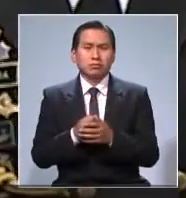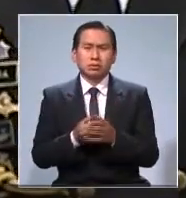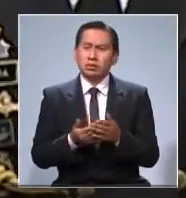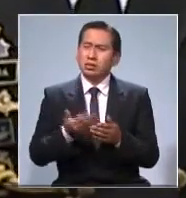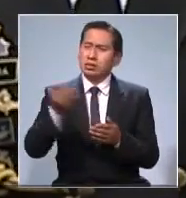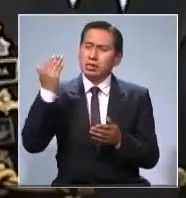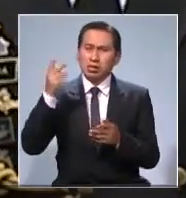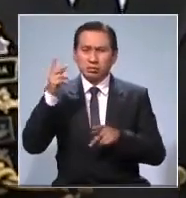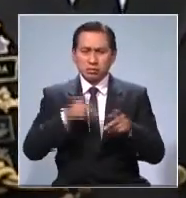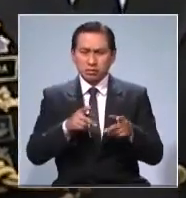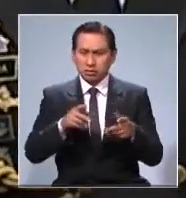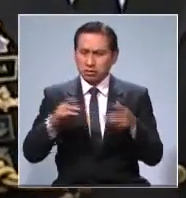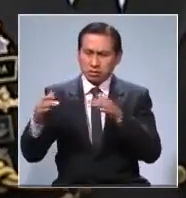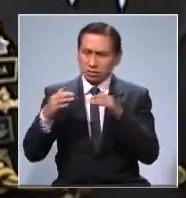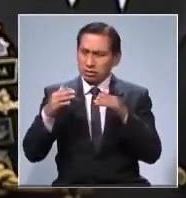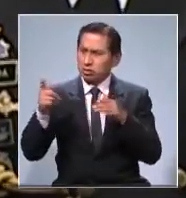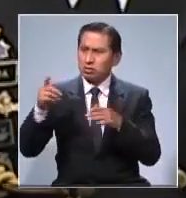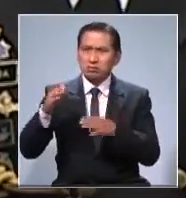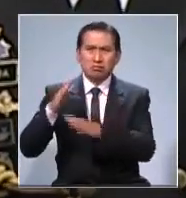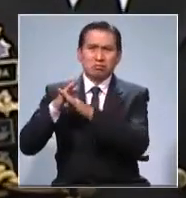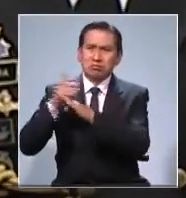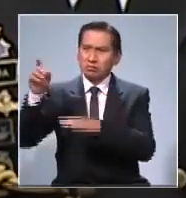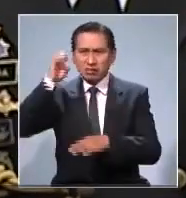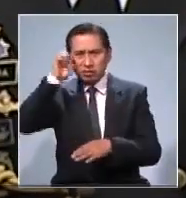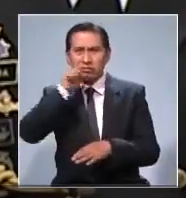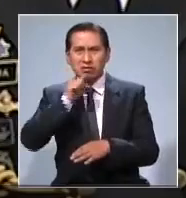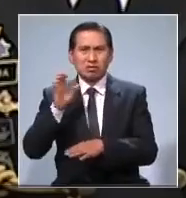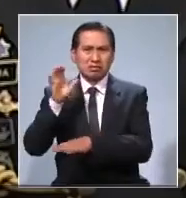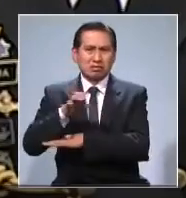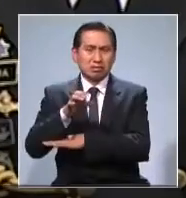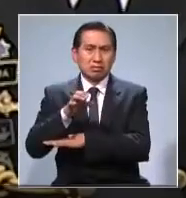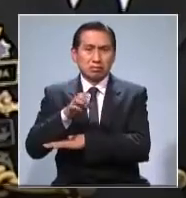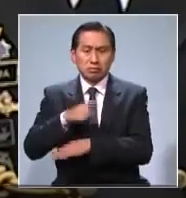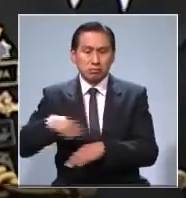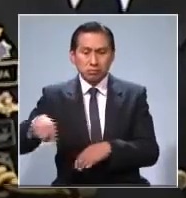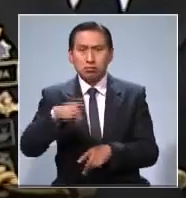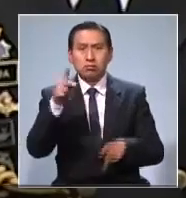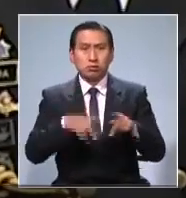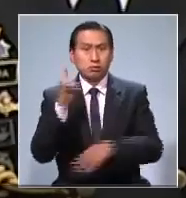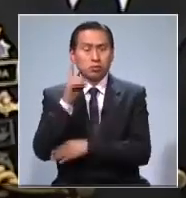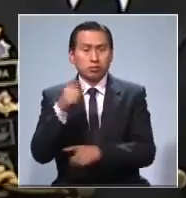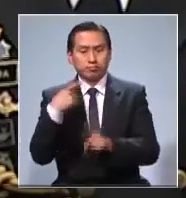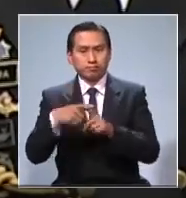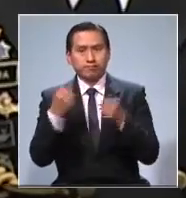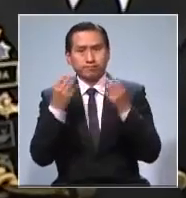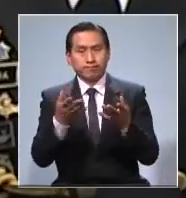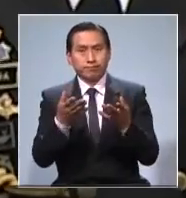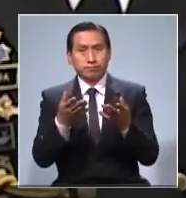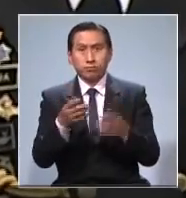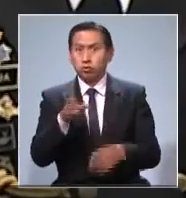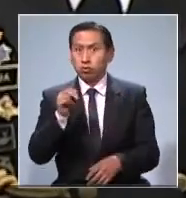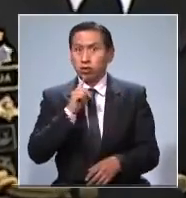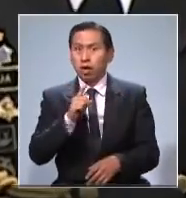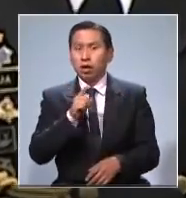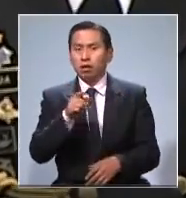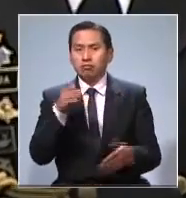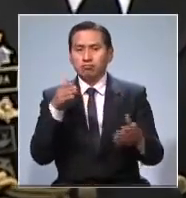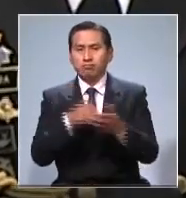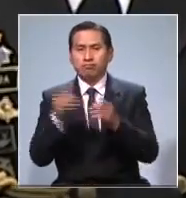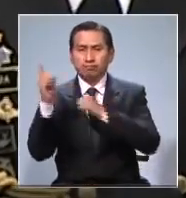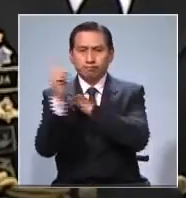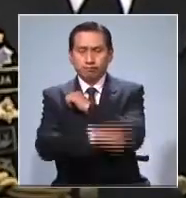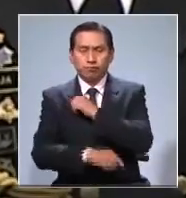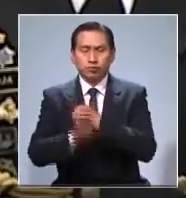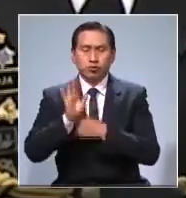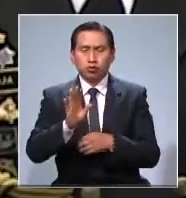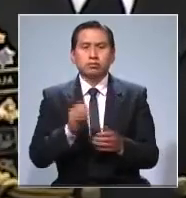nuestros héroes de la resistencia contra el Estado colonial y el pueblo boliviano lo premien. Caso contrario,